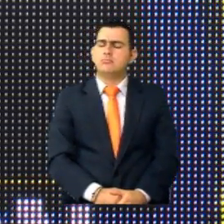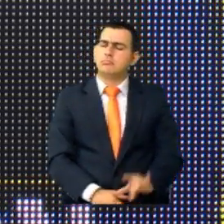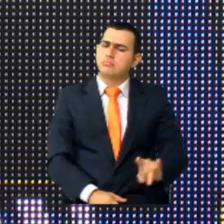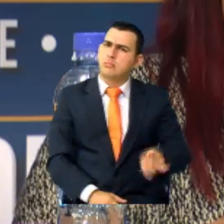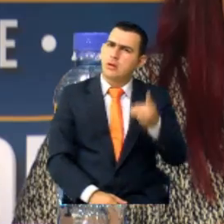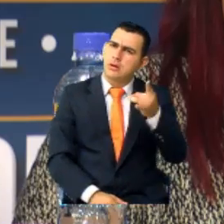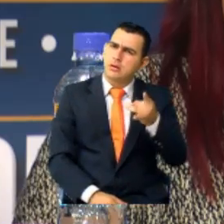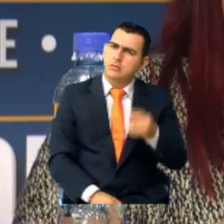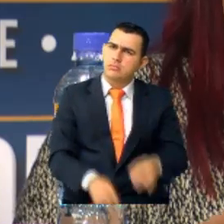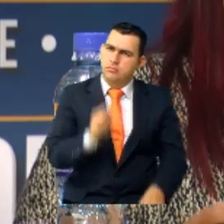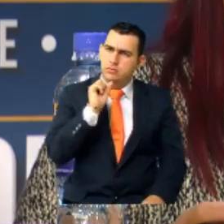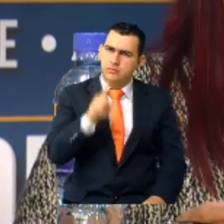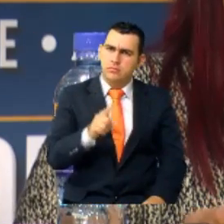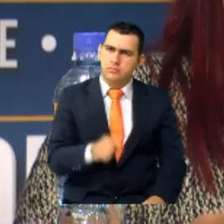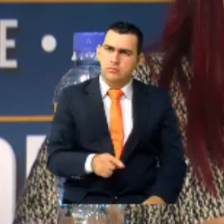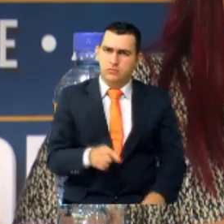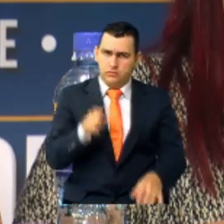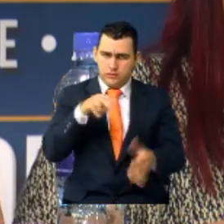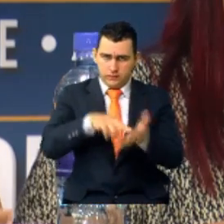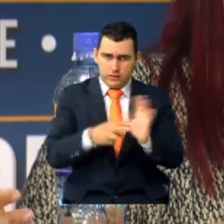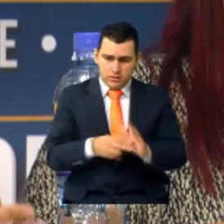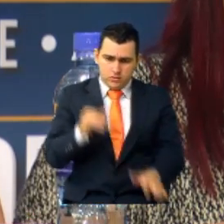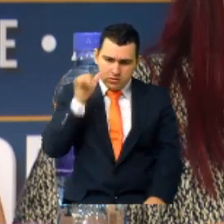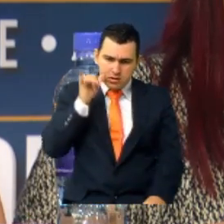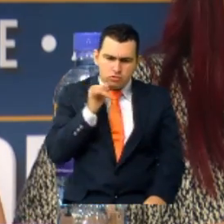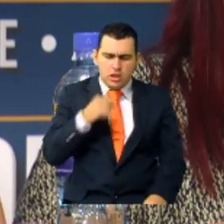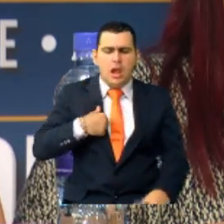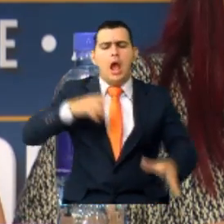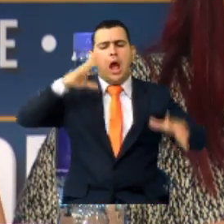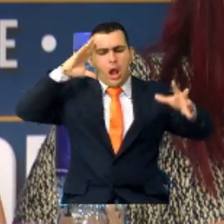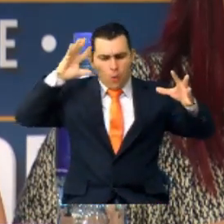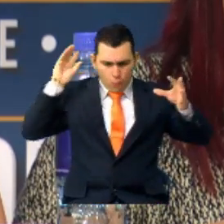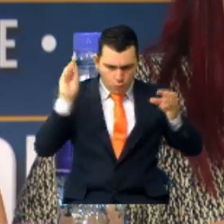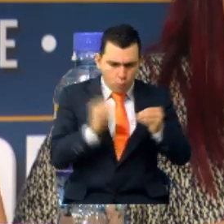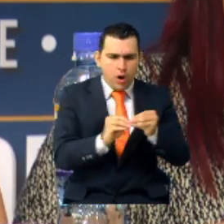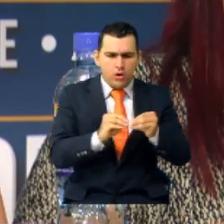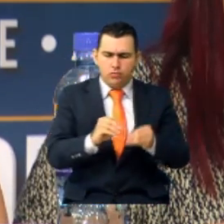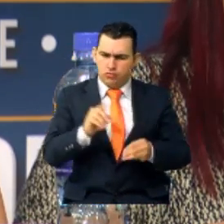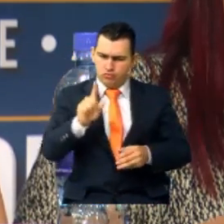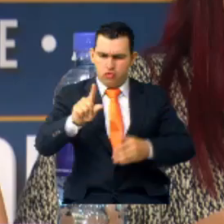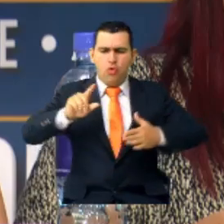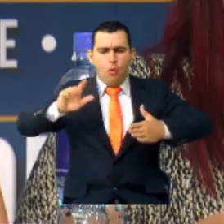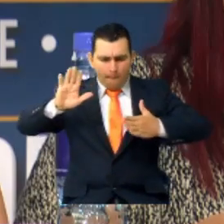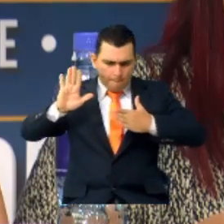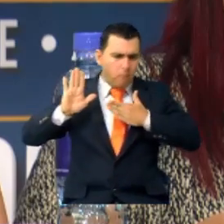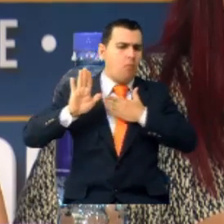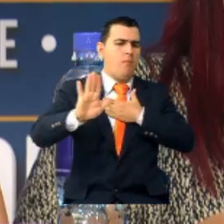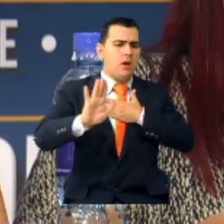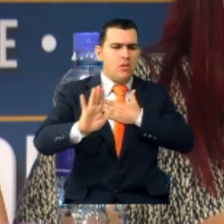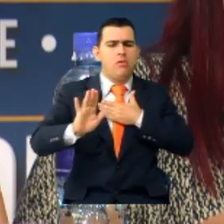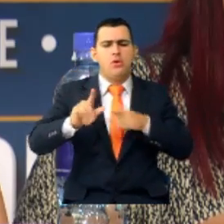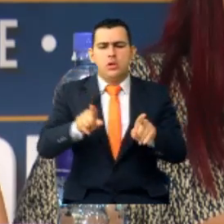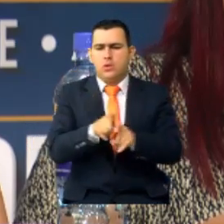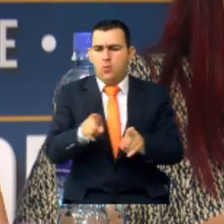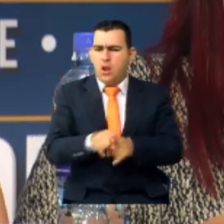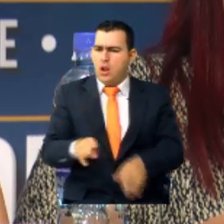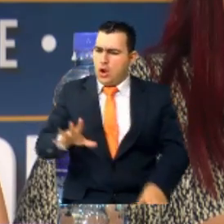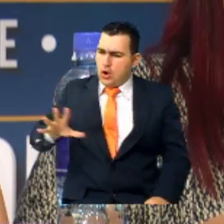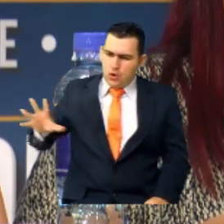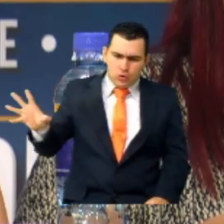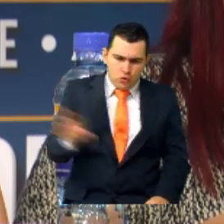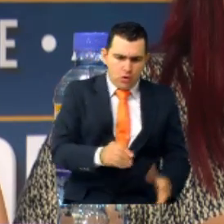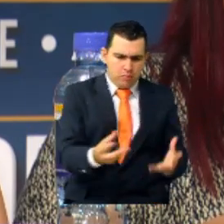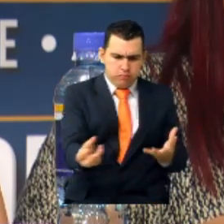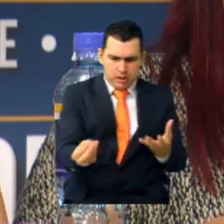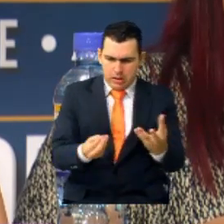contrapregunta para la candidata? Gracias, doctora Yanis. Es decir, que usted se comprometería, o sea, ¿garantizaría usted a las organizaciones